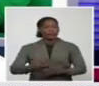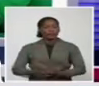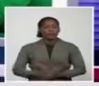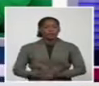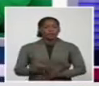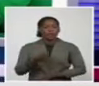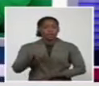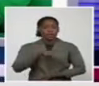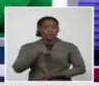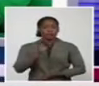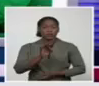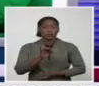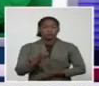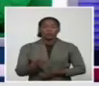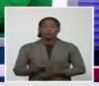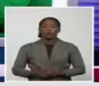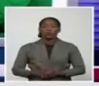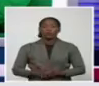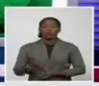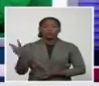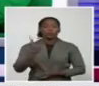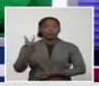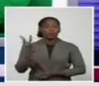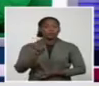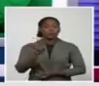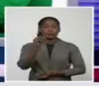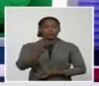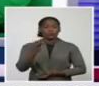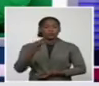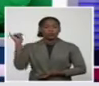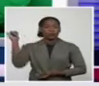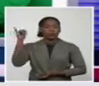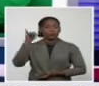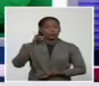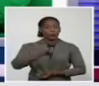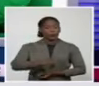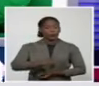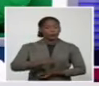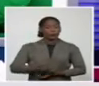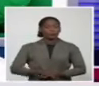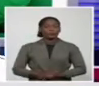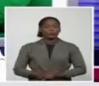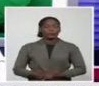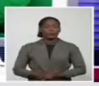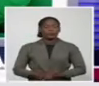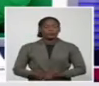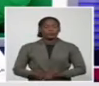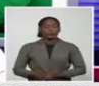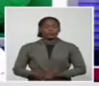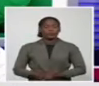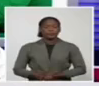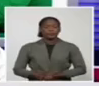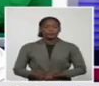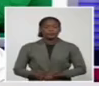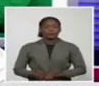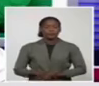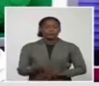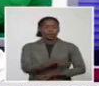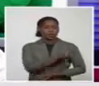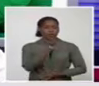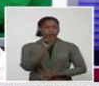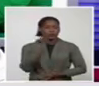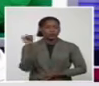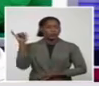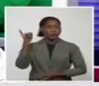diagnosticaron 22 casos importados, 22 casos que habían arribado recientemente a